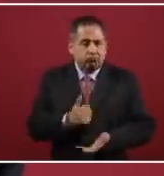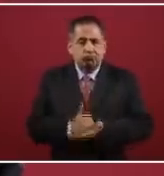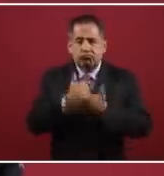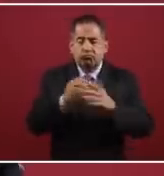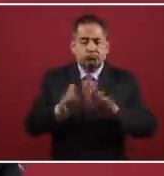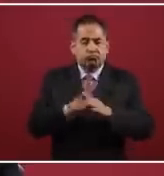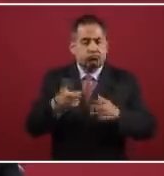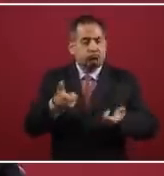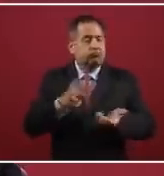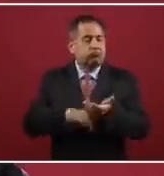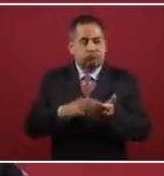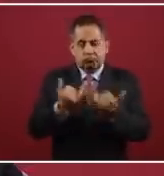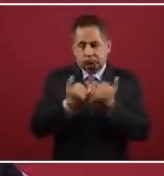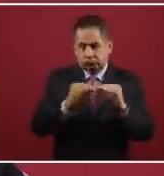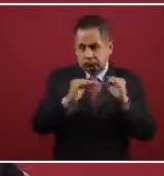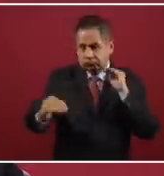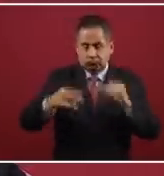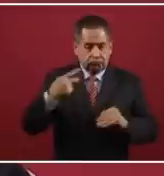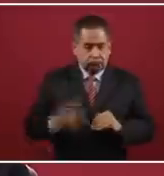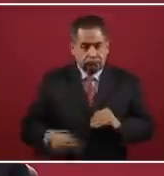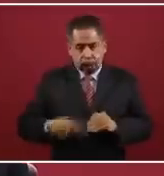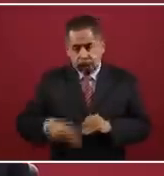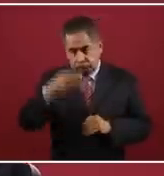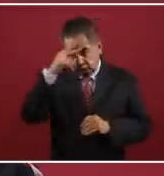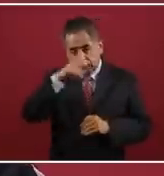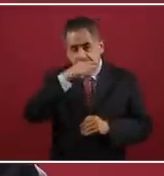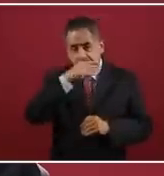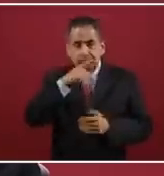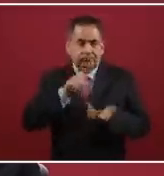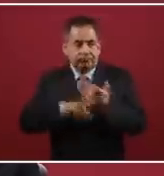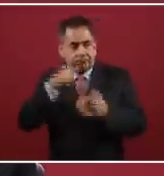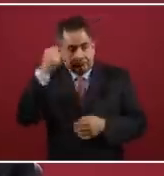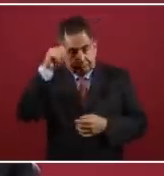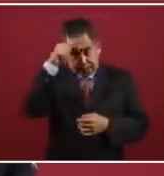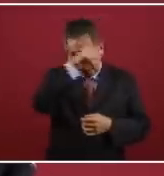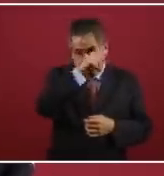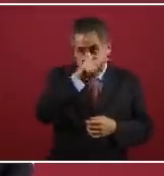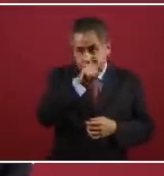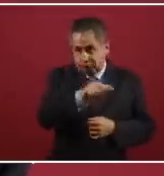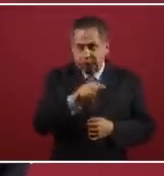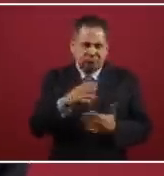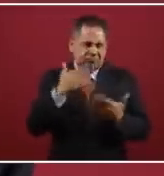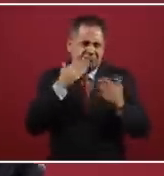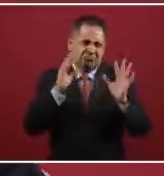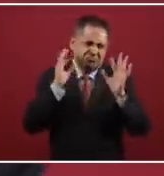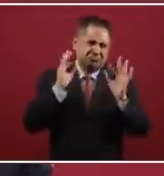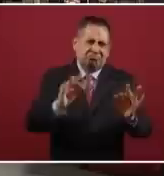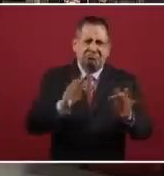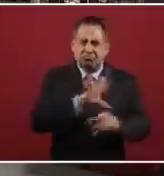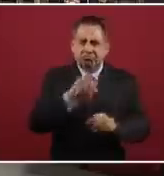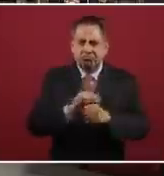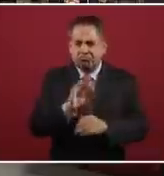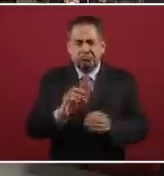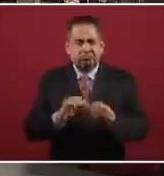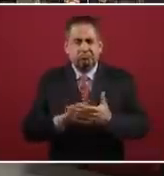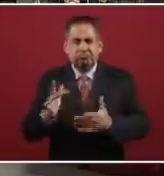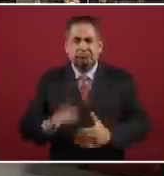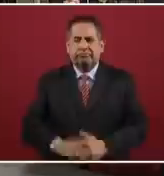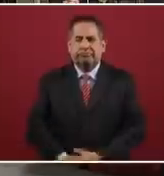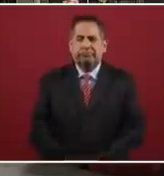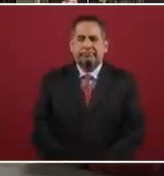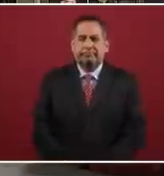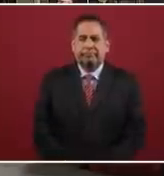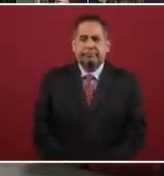el precio adecuado a los maíces nativos, donde los tarahumaras son particularmente custodios de esas especies. Muchas gracias.